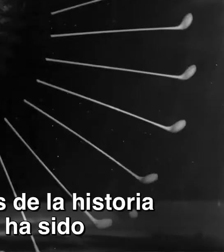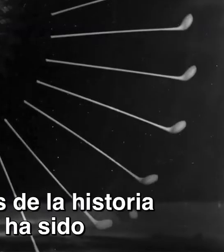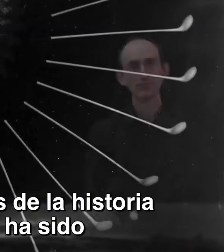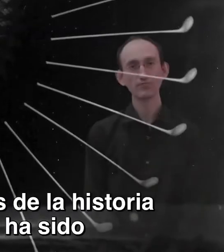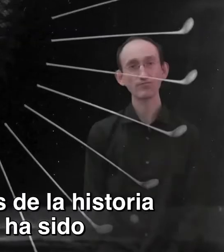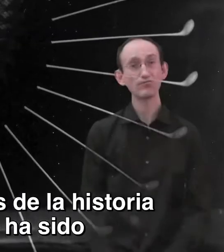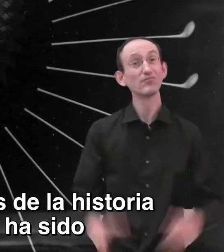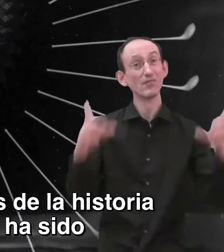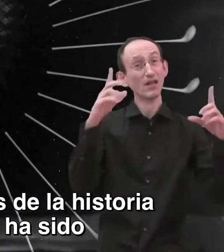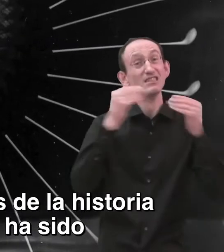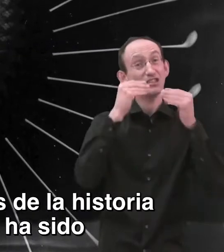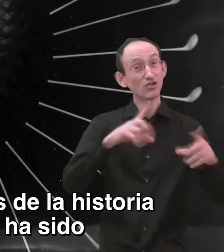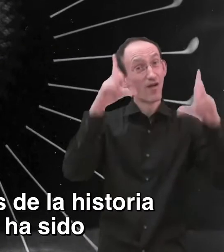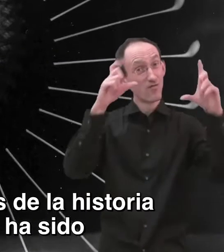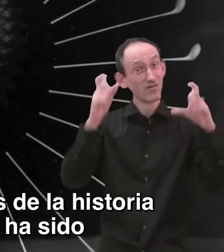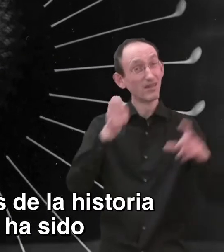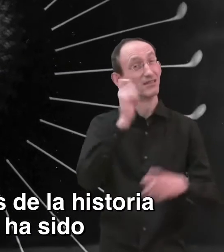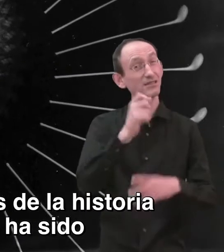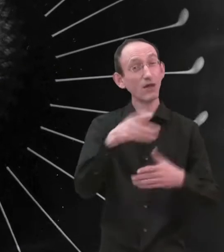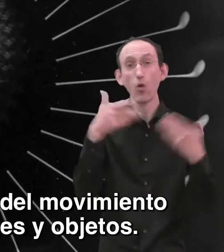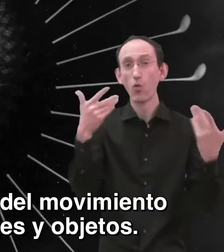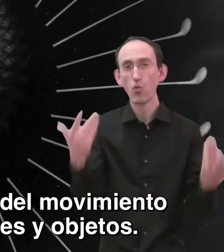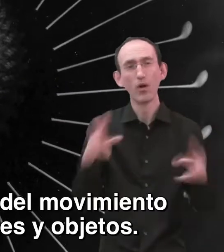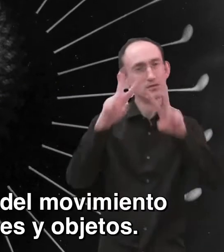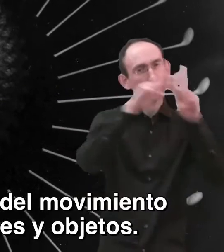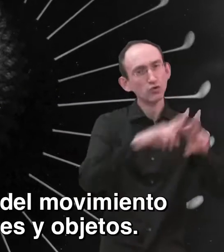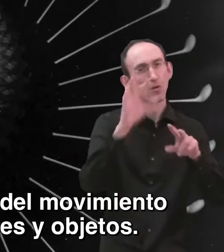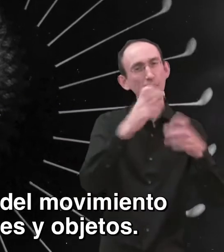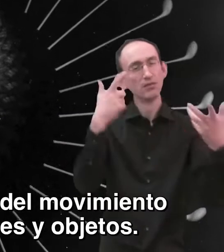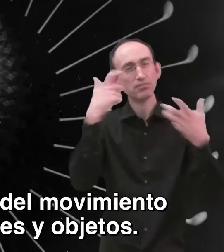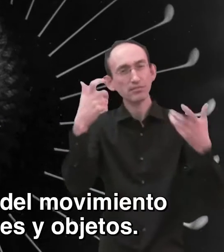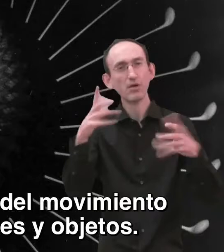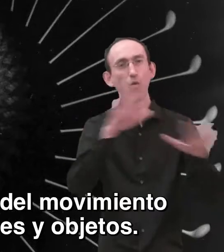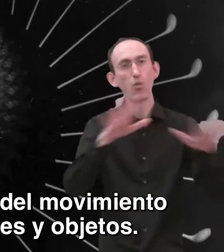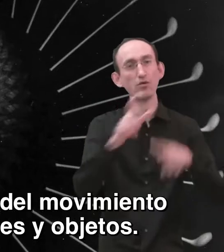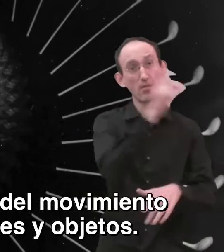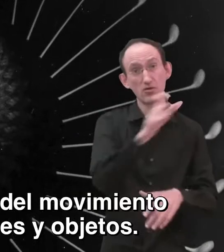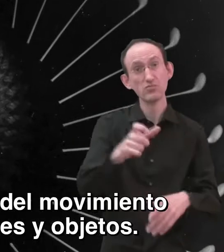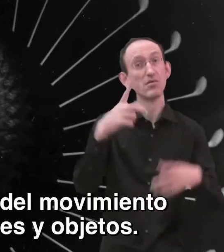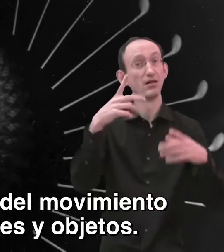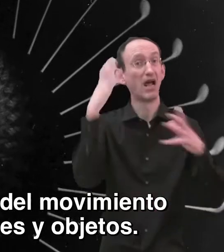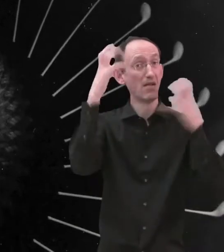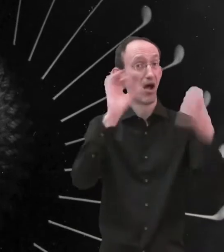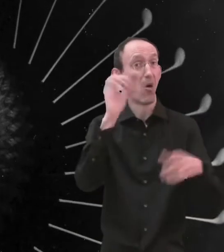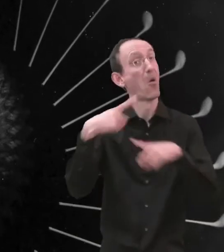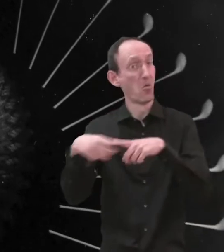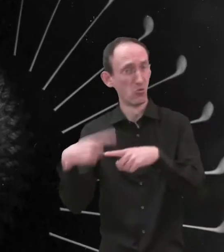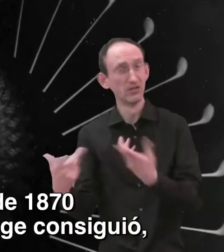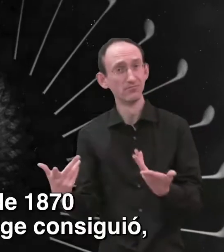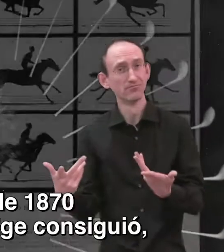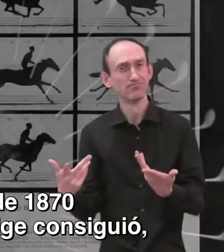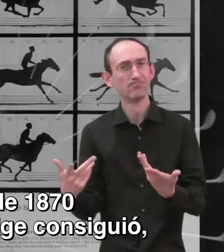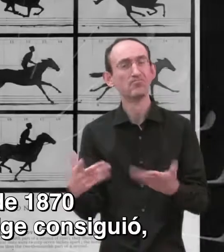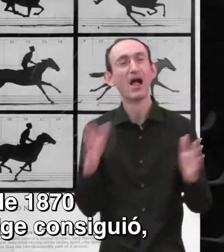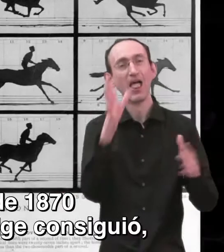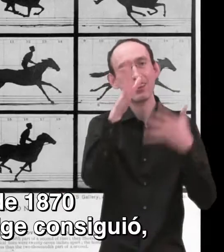Una de las constantes de la historia de la fotografía ha sido el estudio y el análisis del movimiento de personas, animales y objetos. En